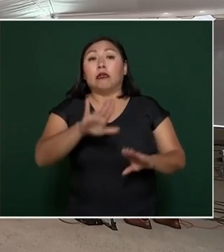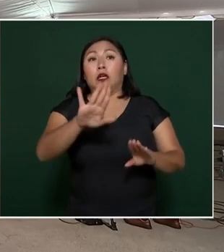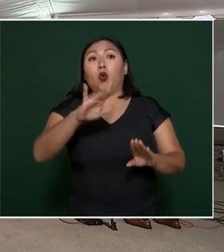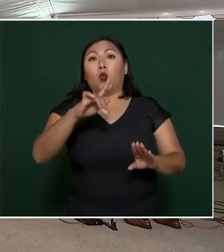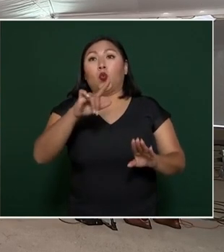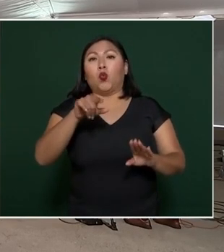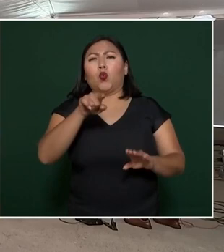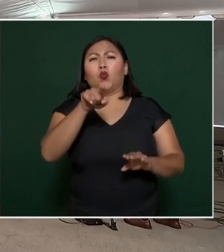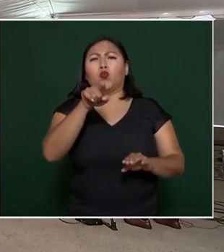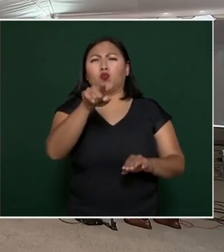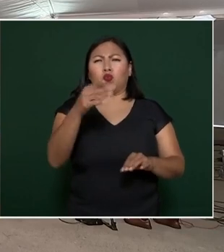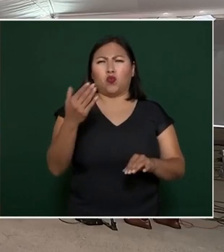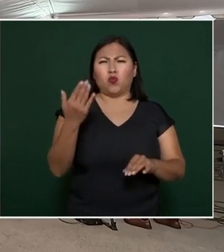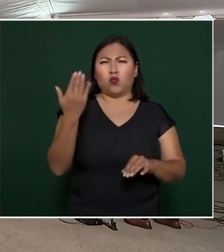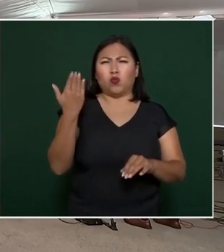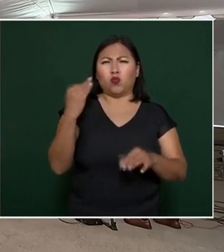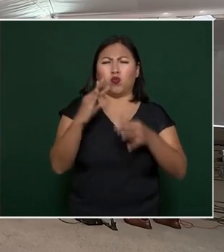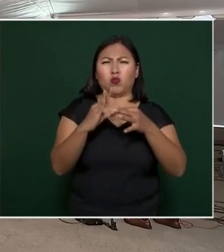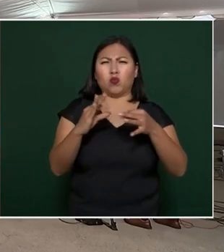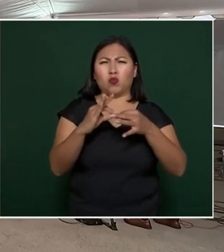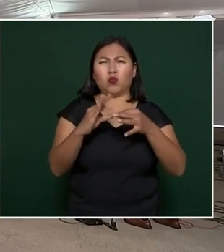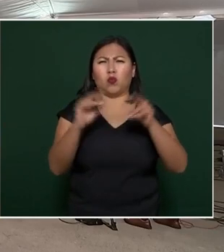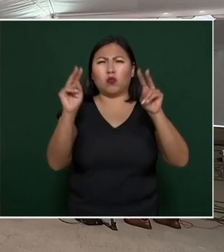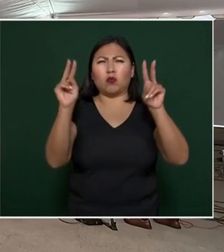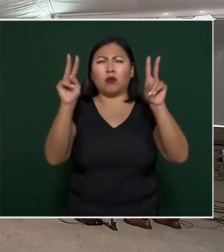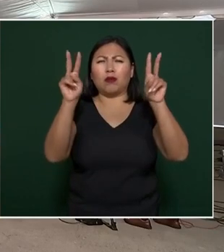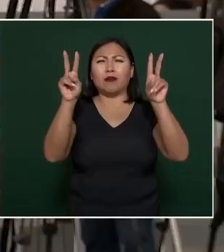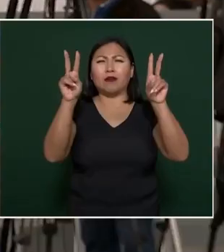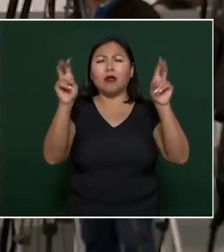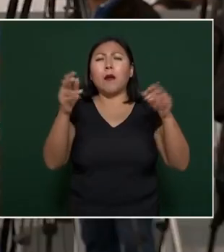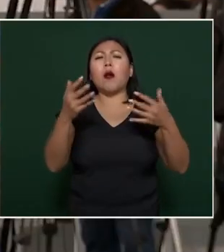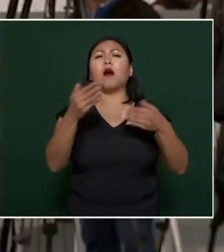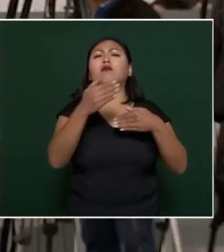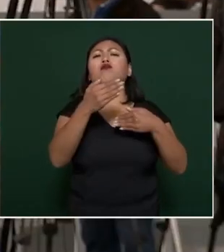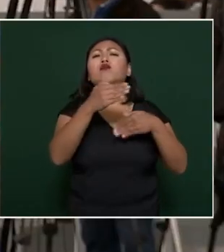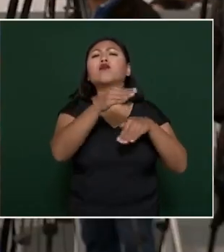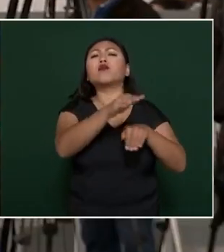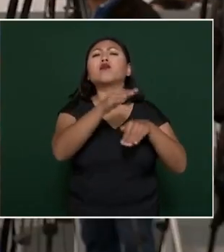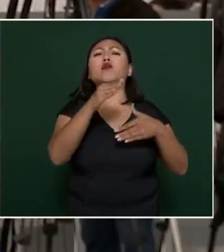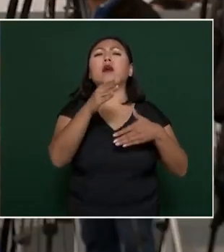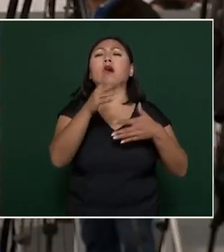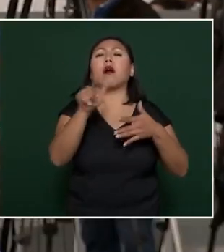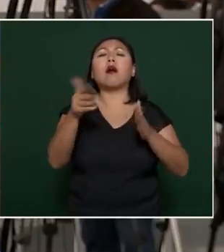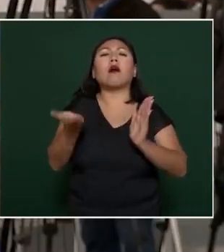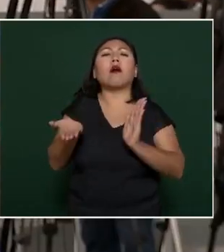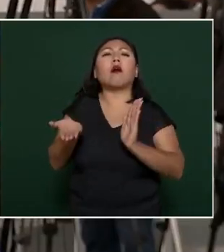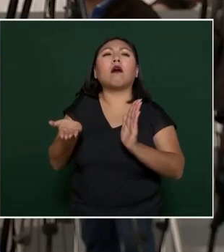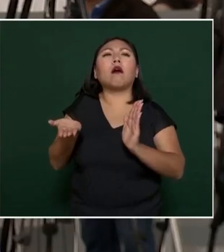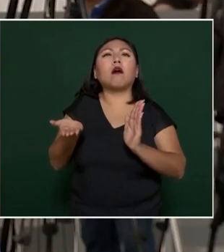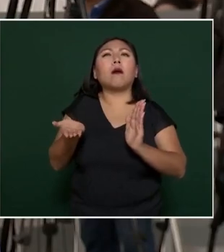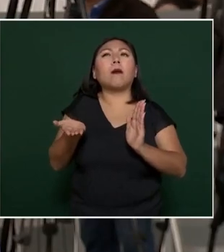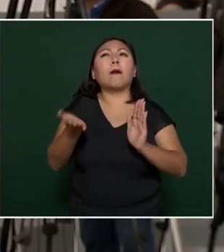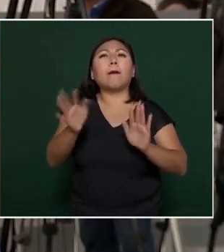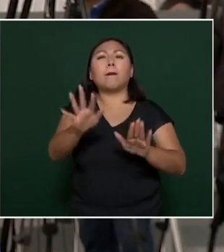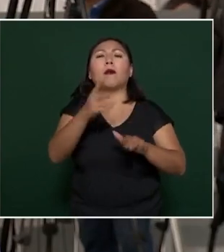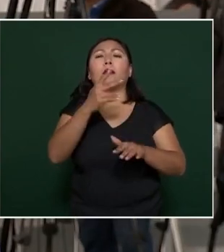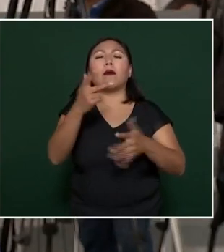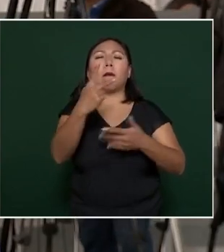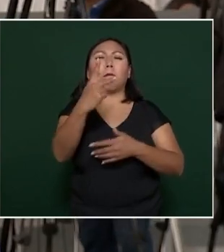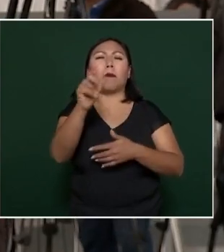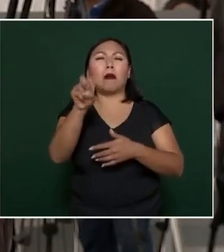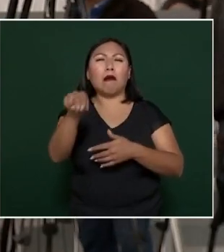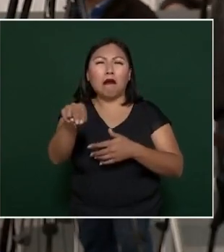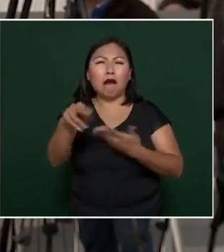empezó usted a comentar con respecto a a las obras o al pan y voy a ser